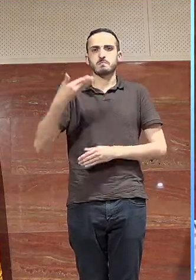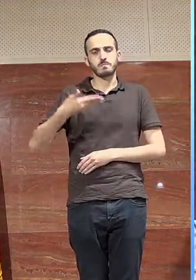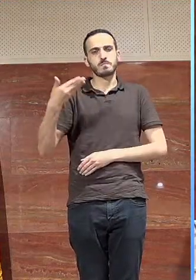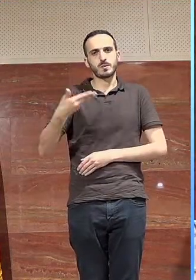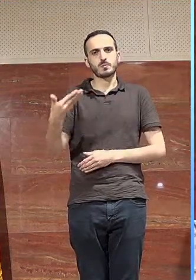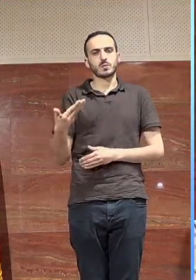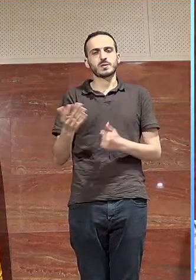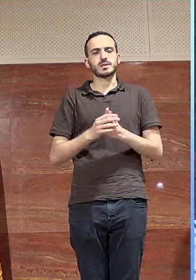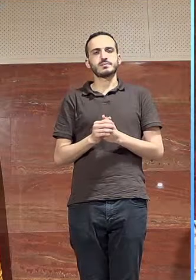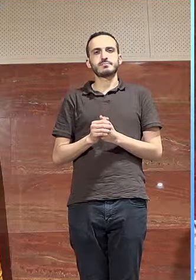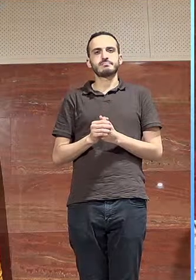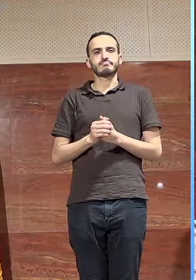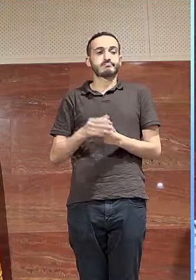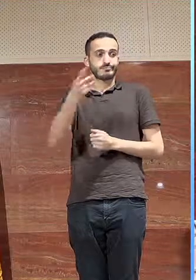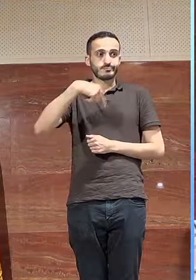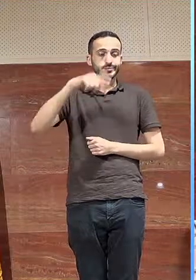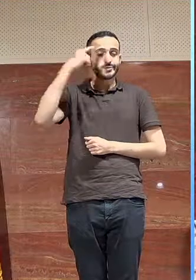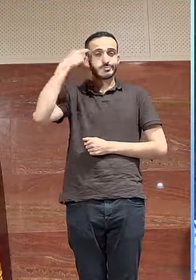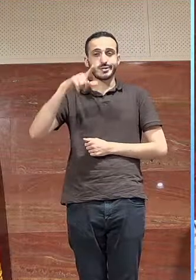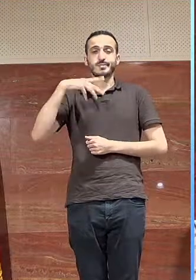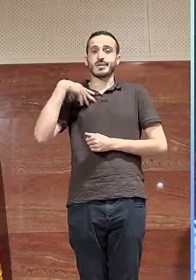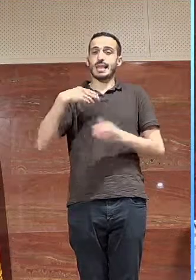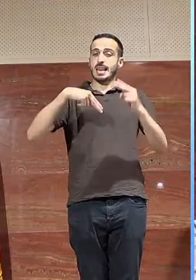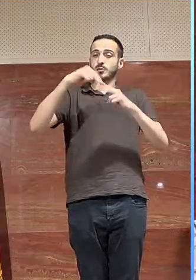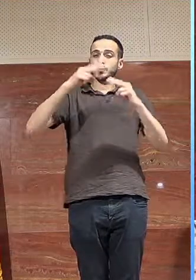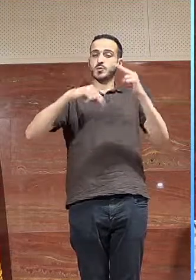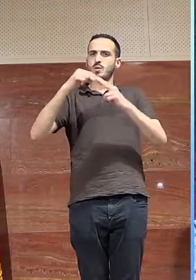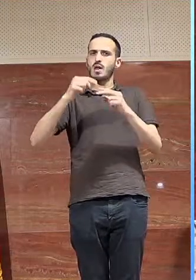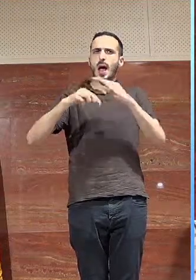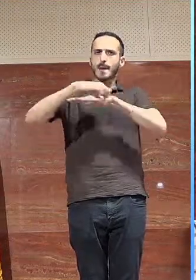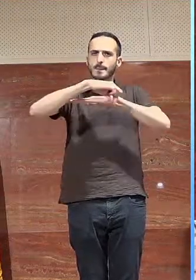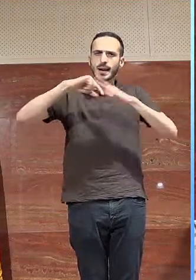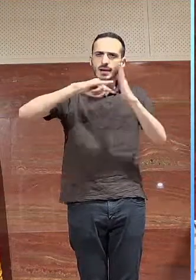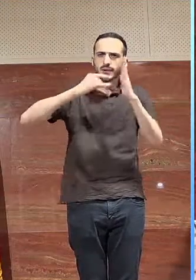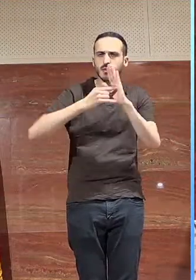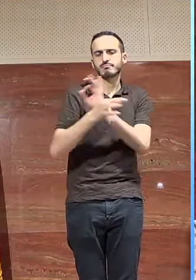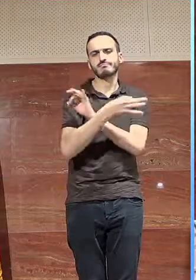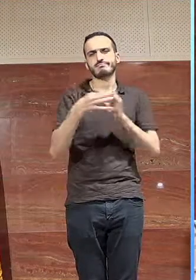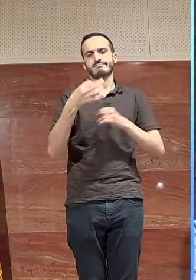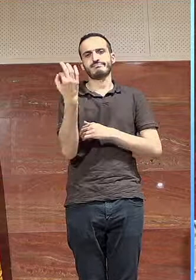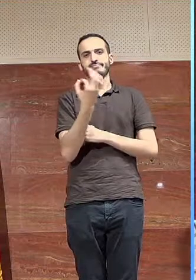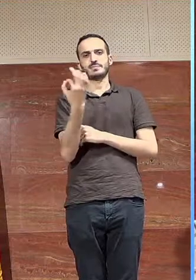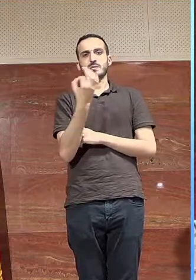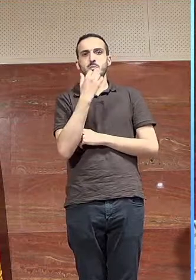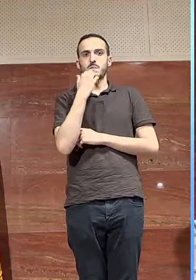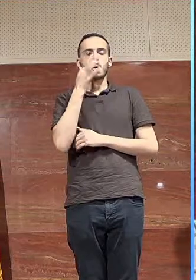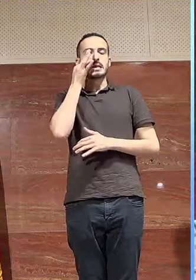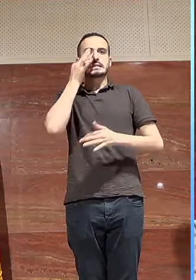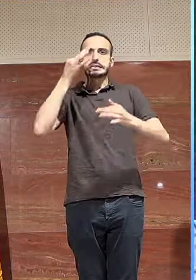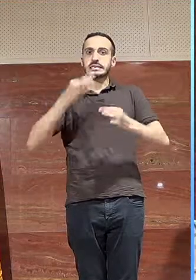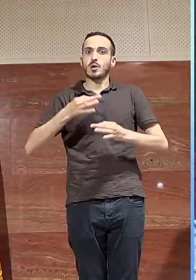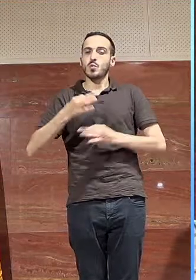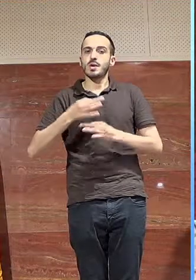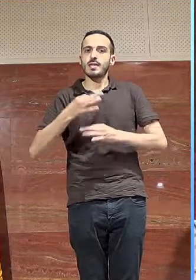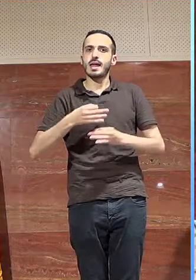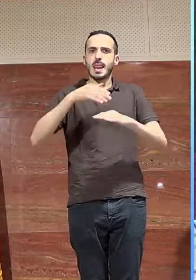les resultaría útil y cómodo la existencia de pues por ejemplo, de espejos de seguridad, de esos que habréis visto en algunas calles